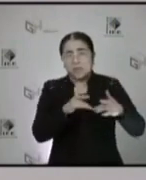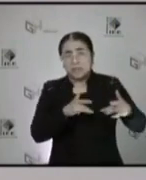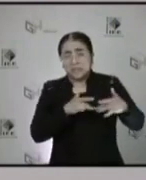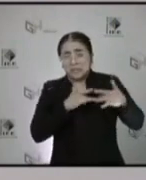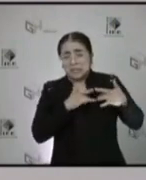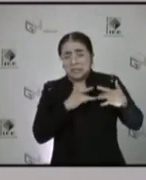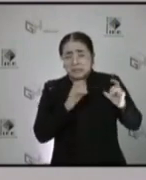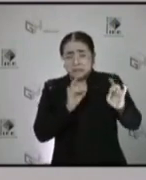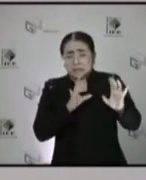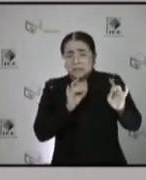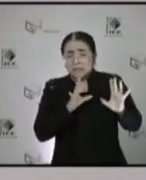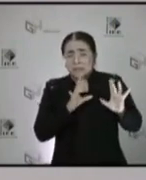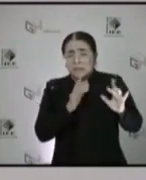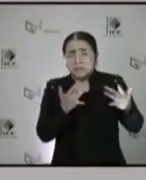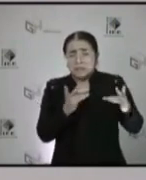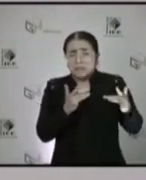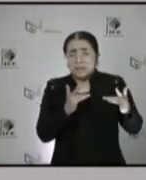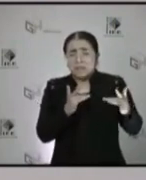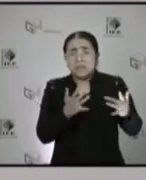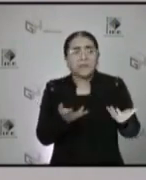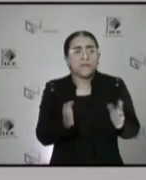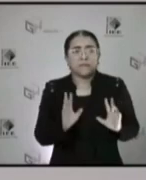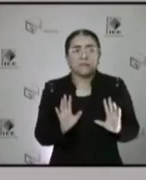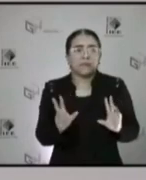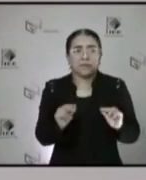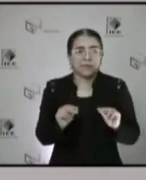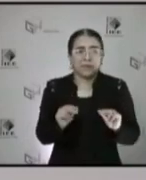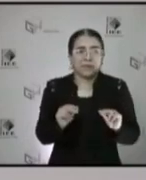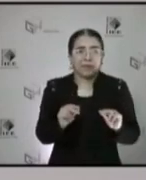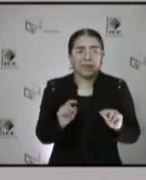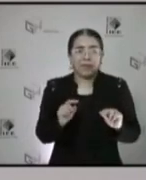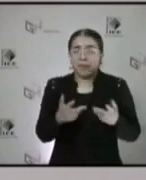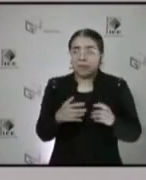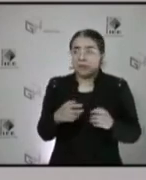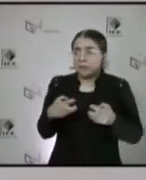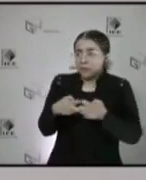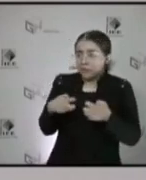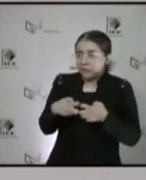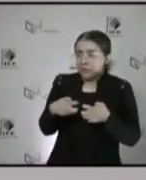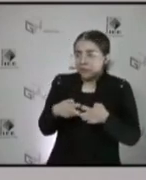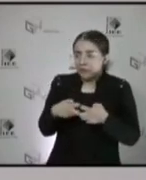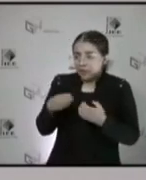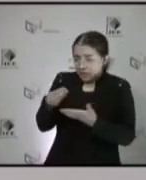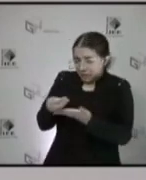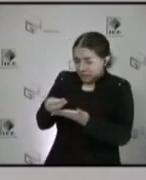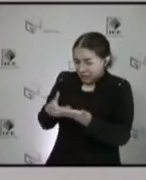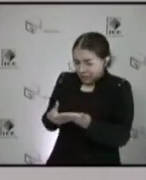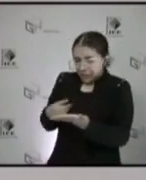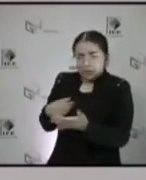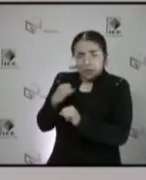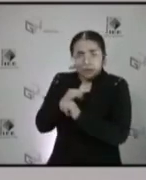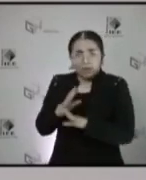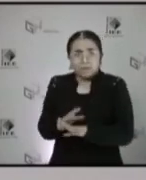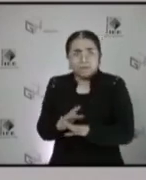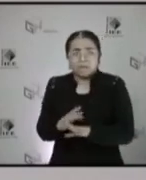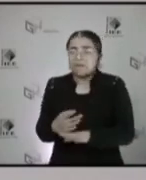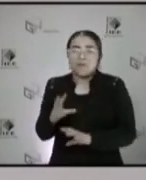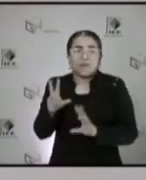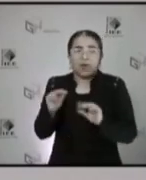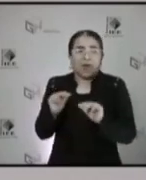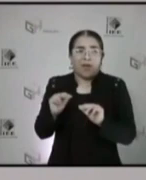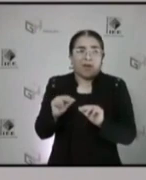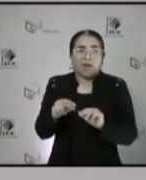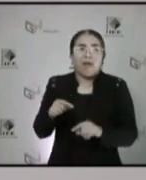no cedan a esa presión, están circulando los formatos, denúncienlos, es